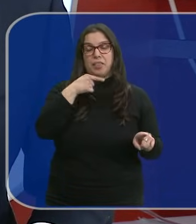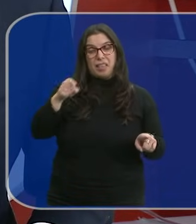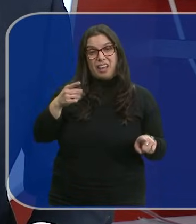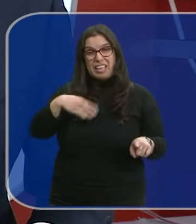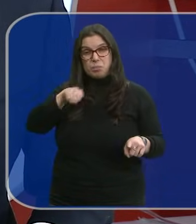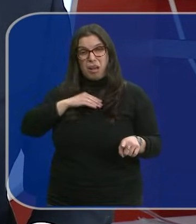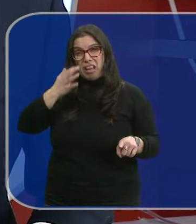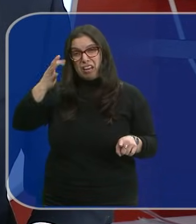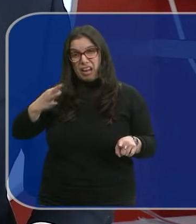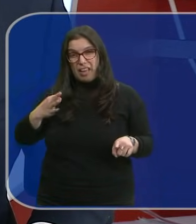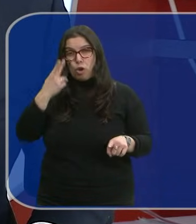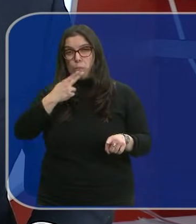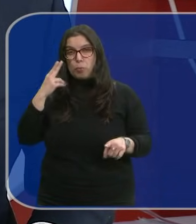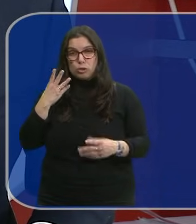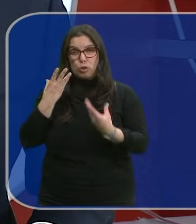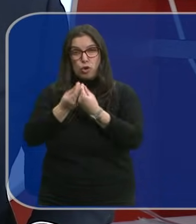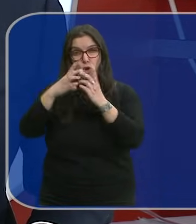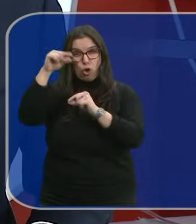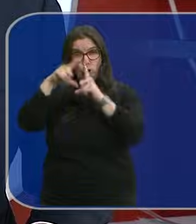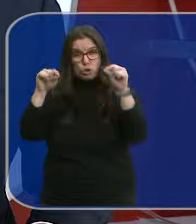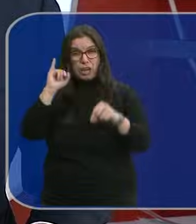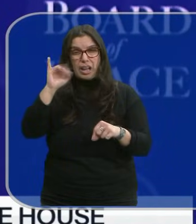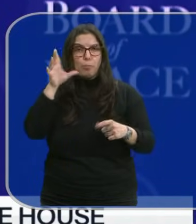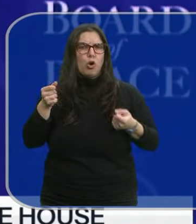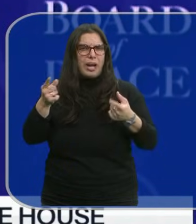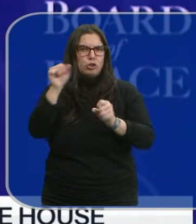el compromiso español con la OTAN y el gasto en defensa.